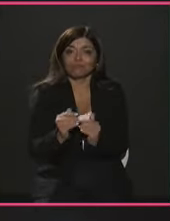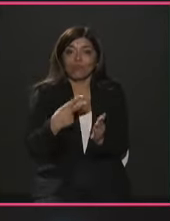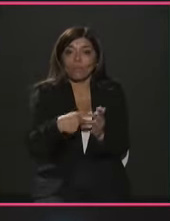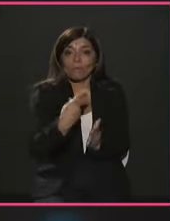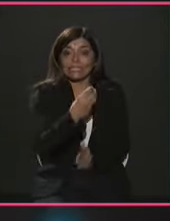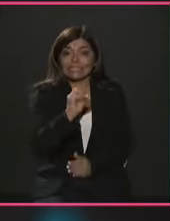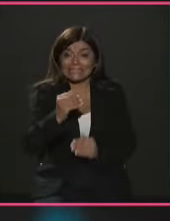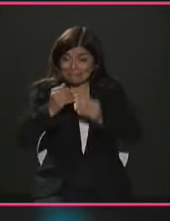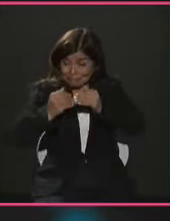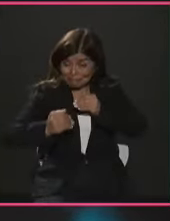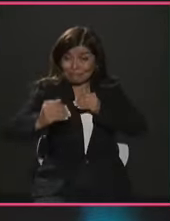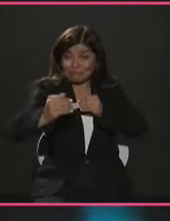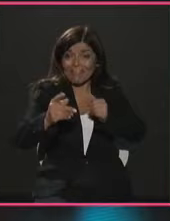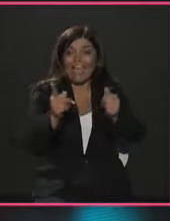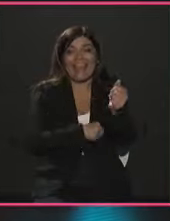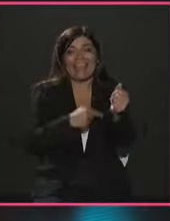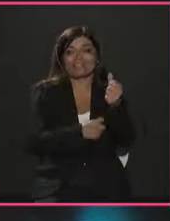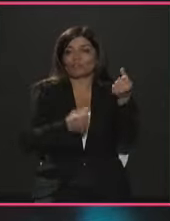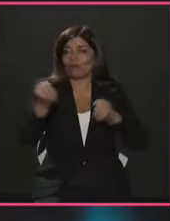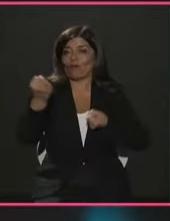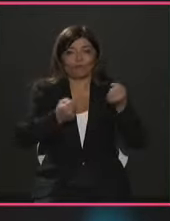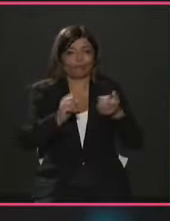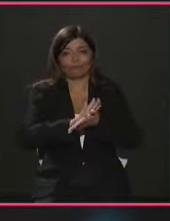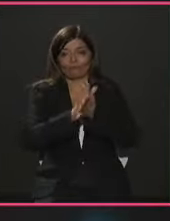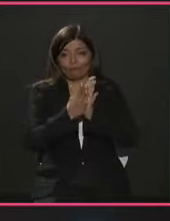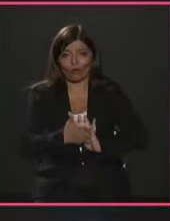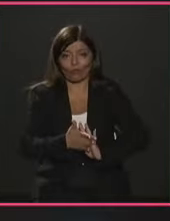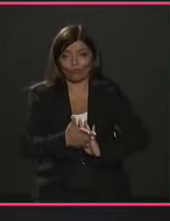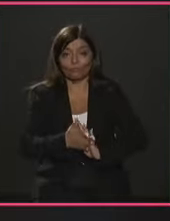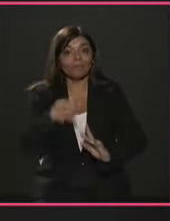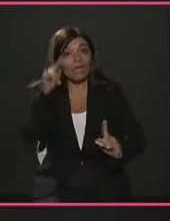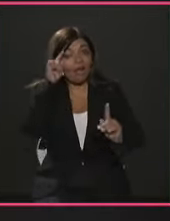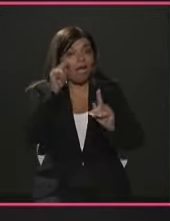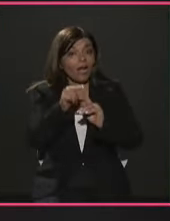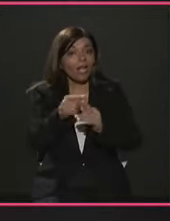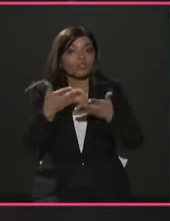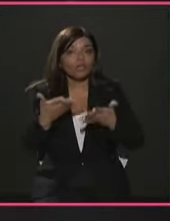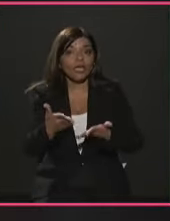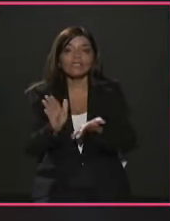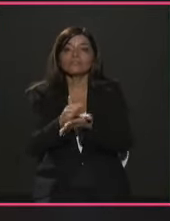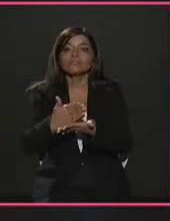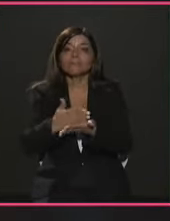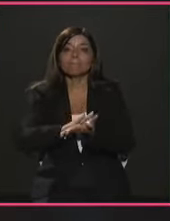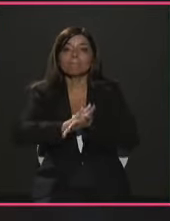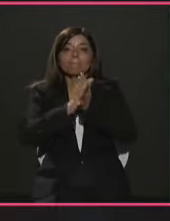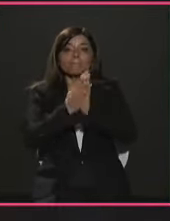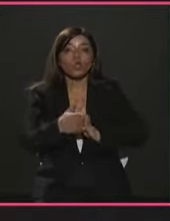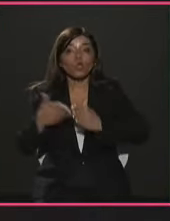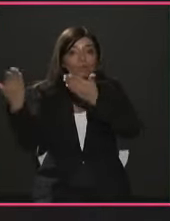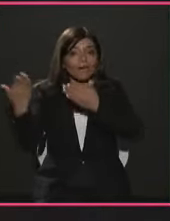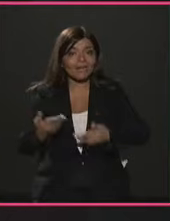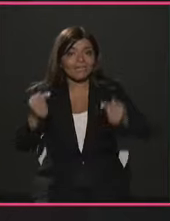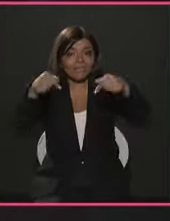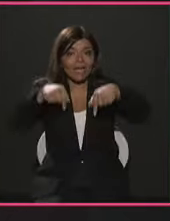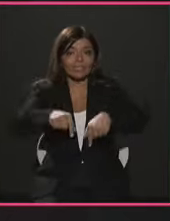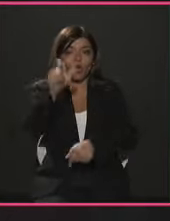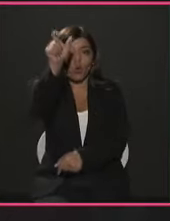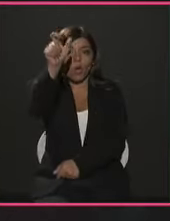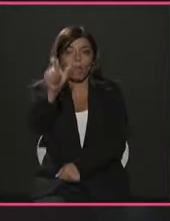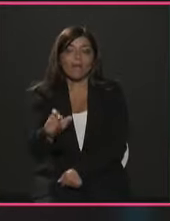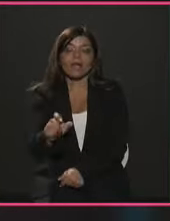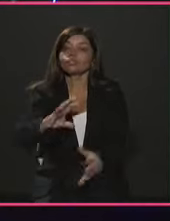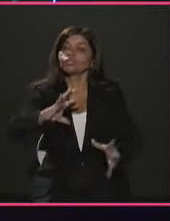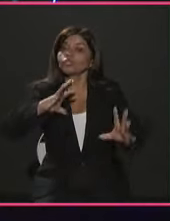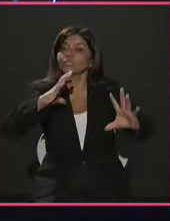adelante bueno Vamos a continuar por la razón que decía justamente mi querida Pascal es que ya tenemos todo preparado para recibir en este escenario a una figura de